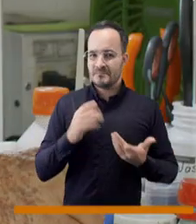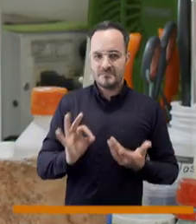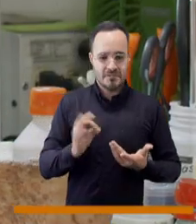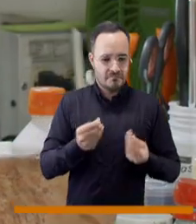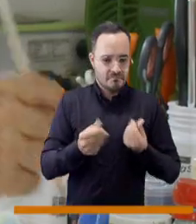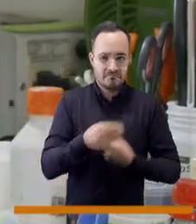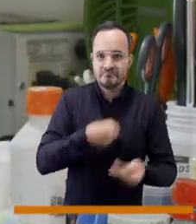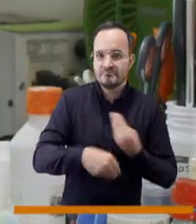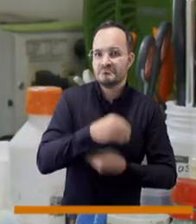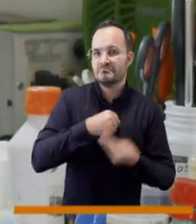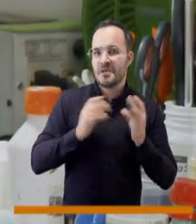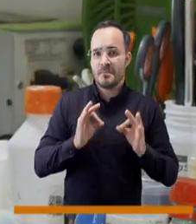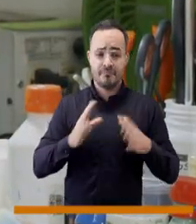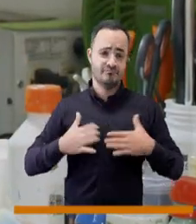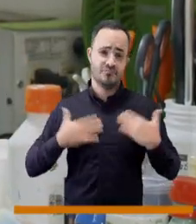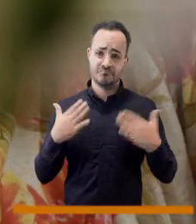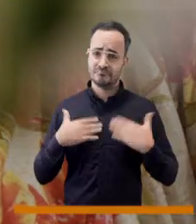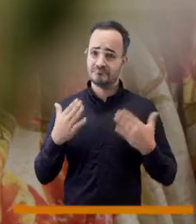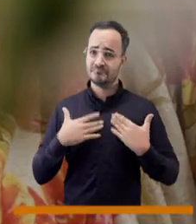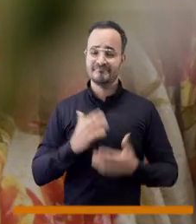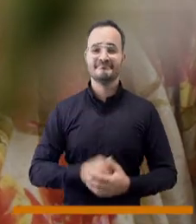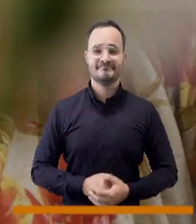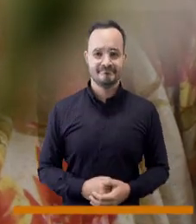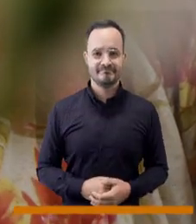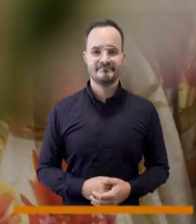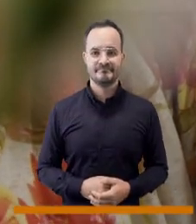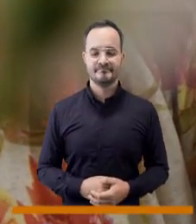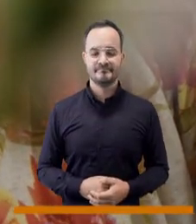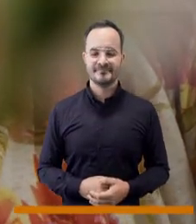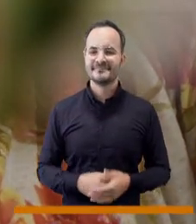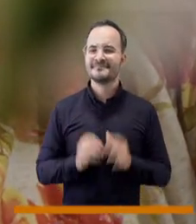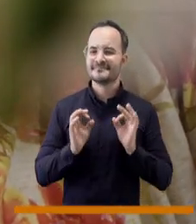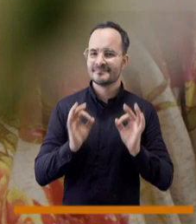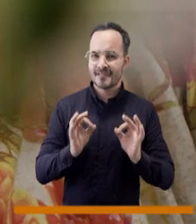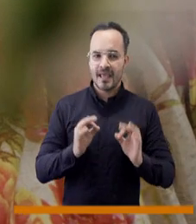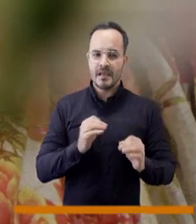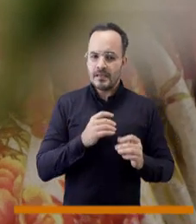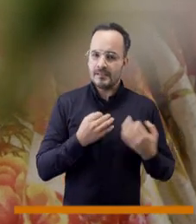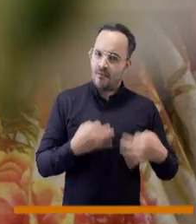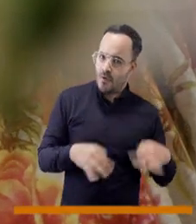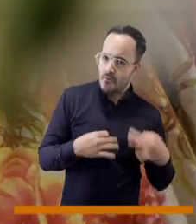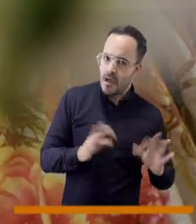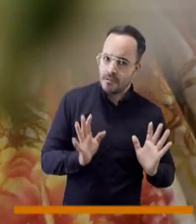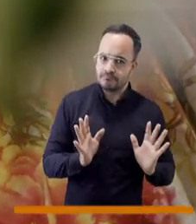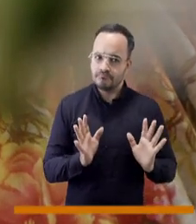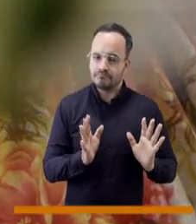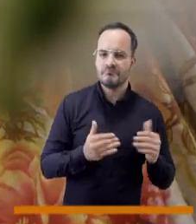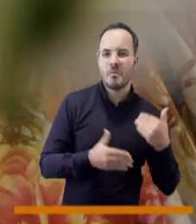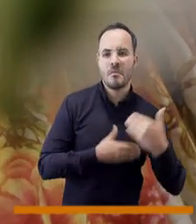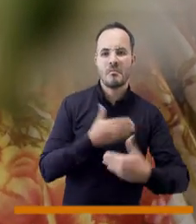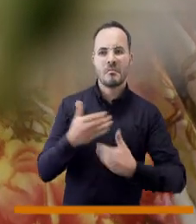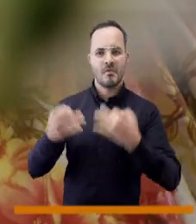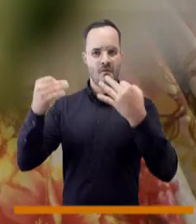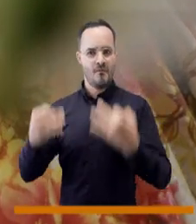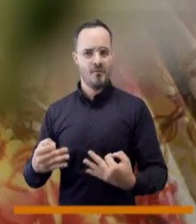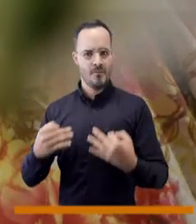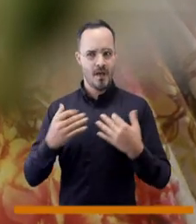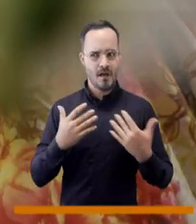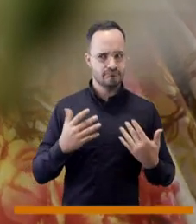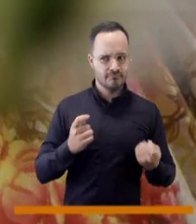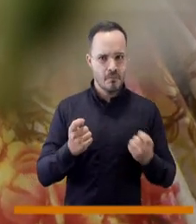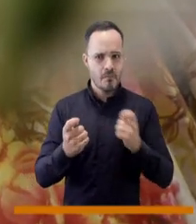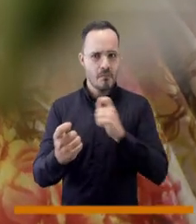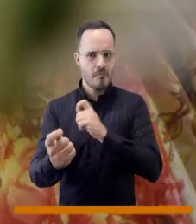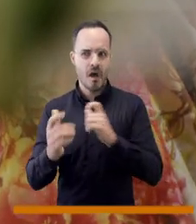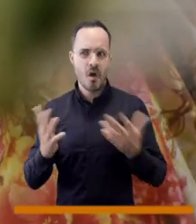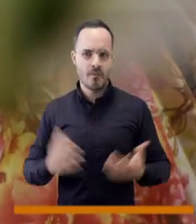Y yo me defiendo mucho con esto y vivo contenta con este trabajo. Doña Gloria, cuéntenos el paso a la formalidad, qué ventajas ha tenido